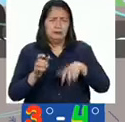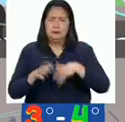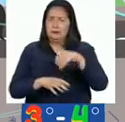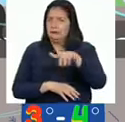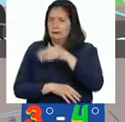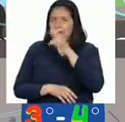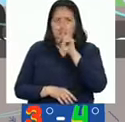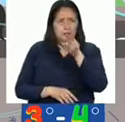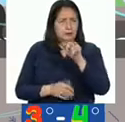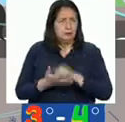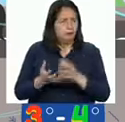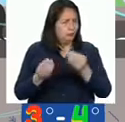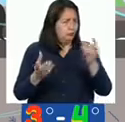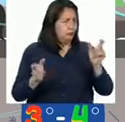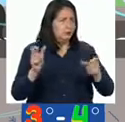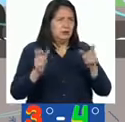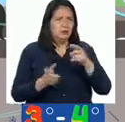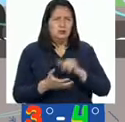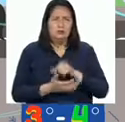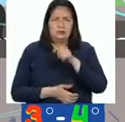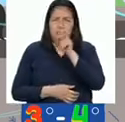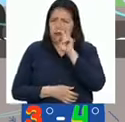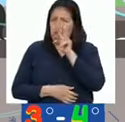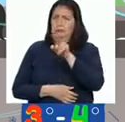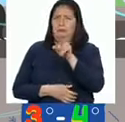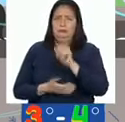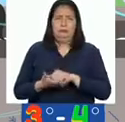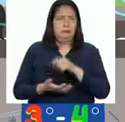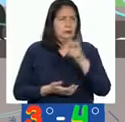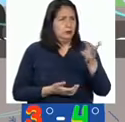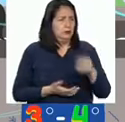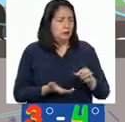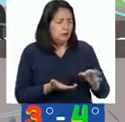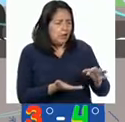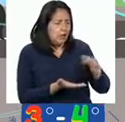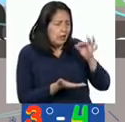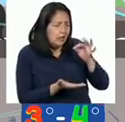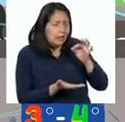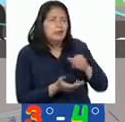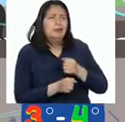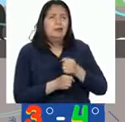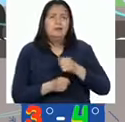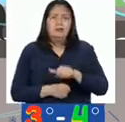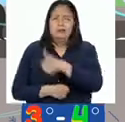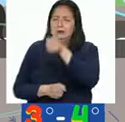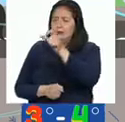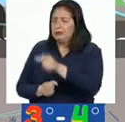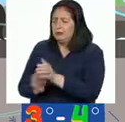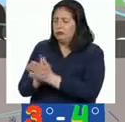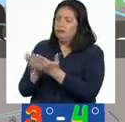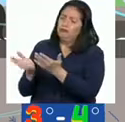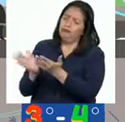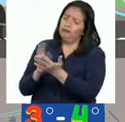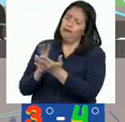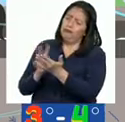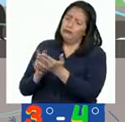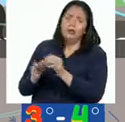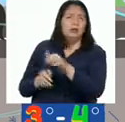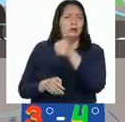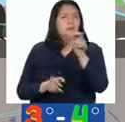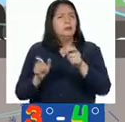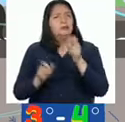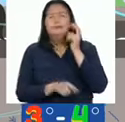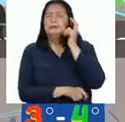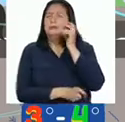calle. Hay mucha gente. Ellos observan a alguien tomando café, otra persona leyendo un libro y a otra escuchando